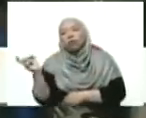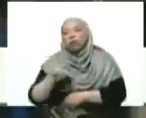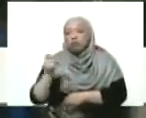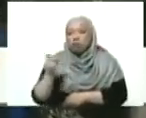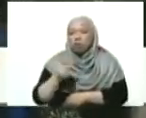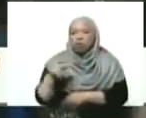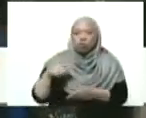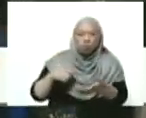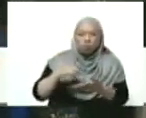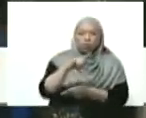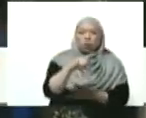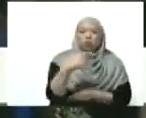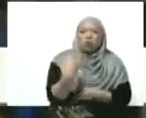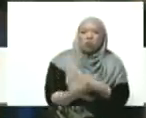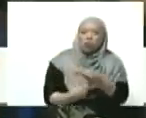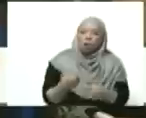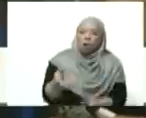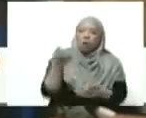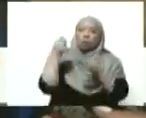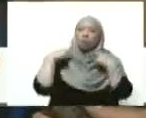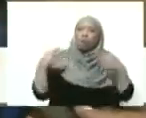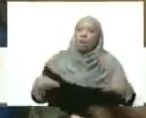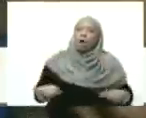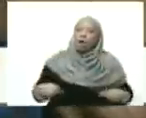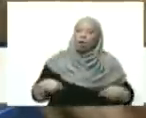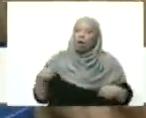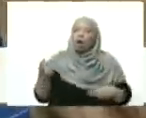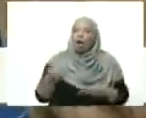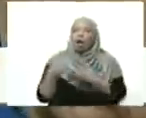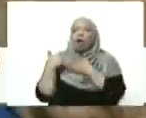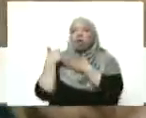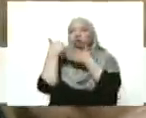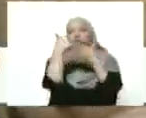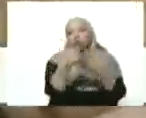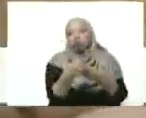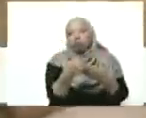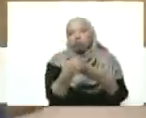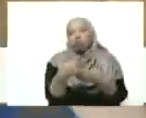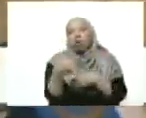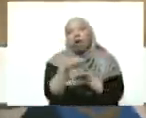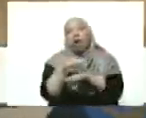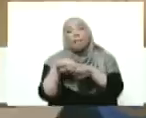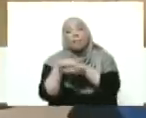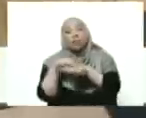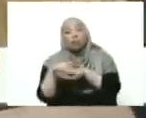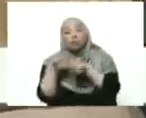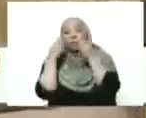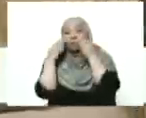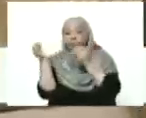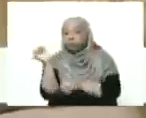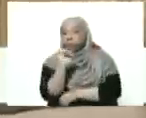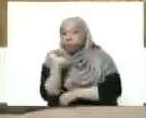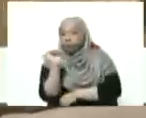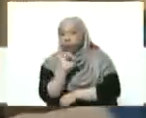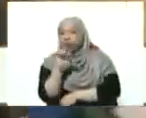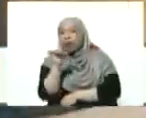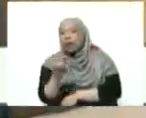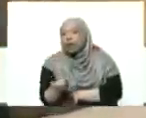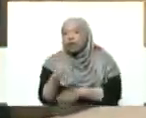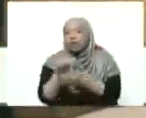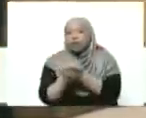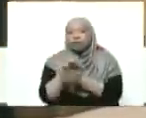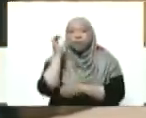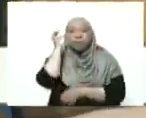el avión para hacer carga humanitaria. Bien, agradecemos las palabras del ministro Ramón Velázquez Araguayán. También queremos conversar con una